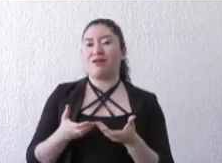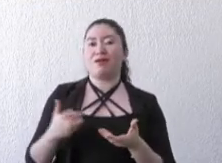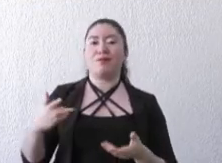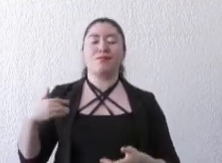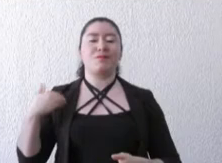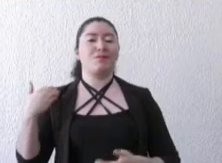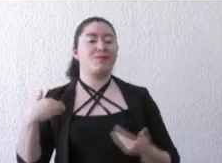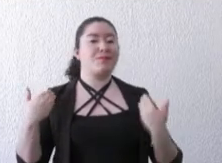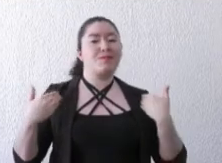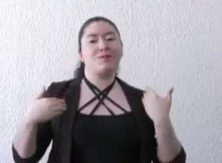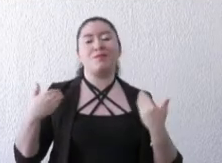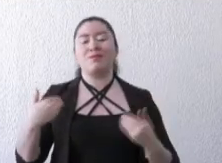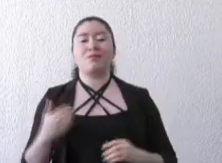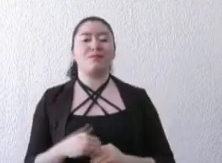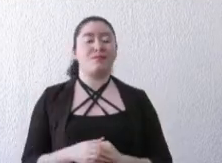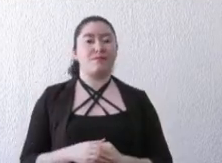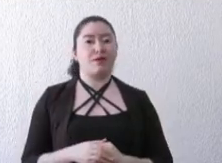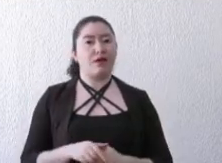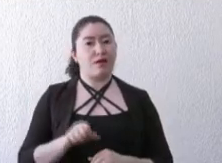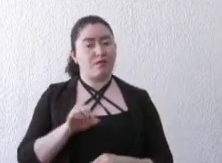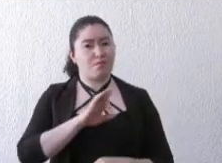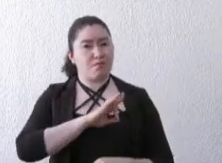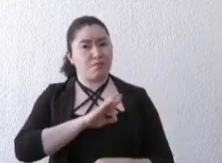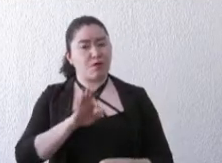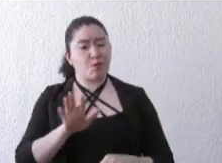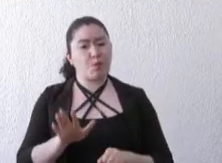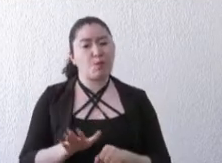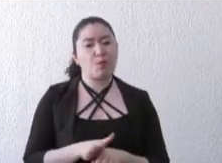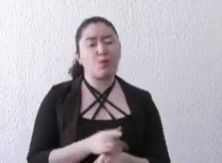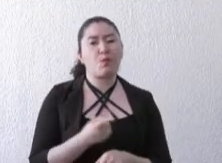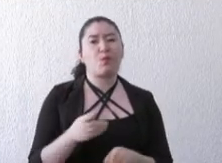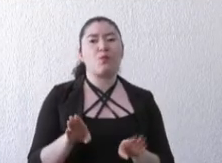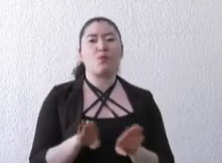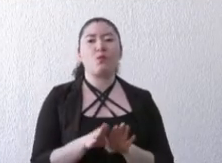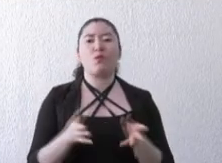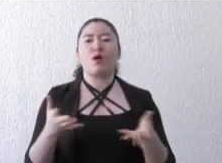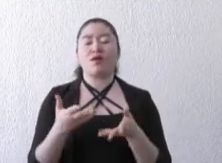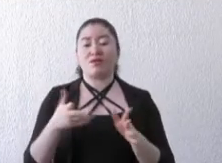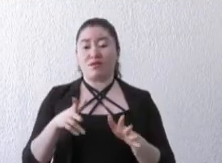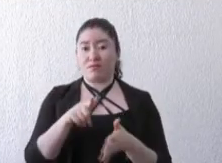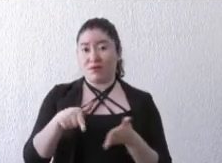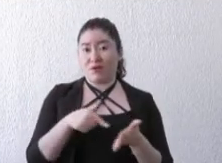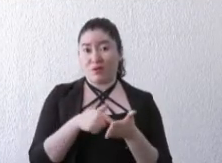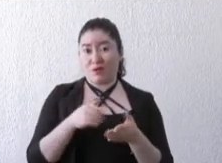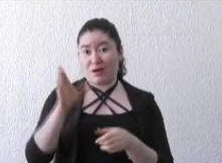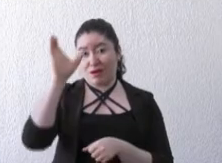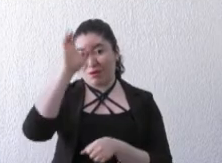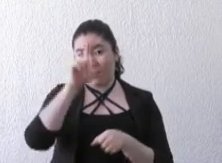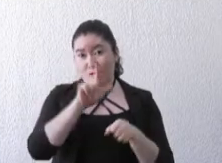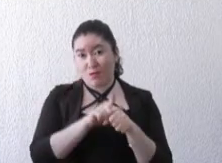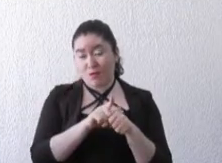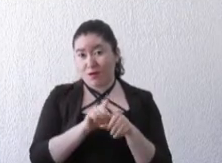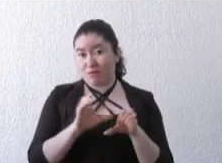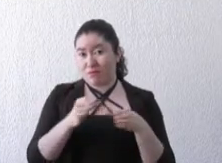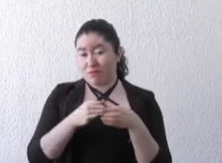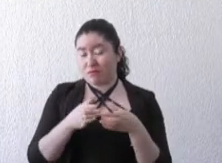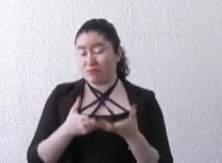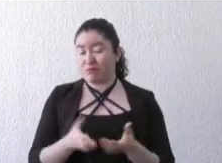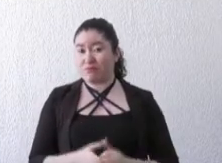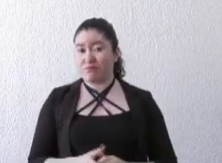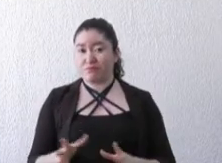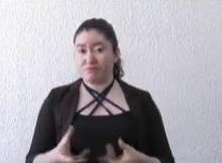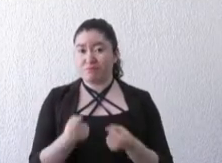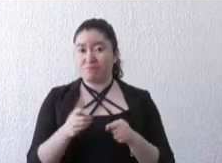rescatados los espacios públicos, los espacios comunitarios? Bueno, evidentemente es una gran pregunta, ¿no?